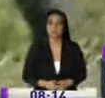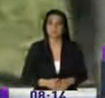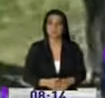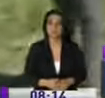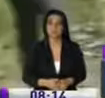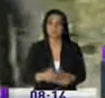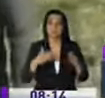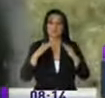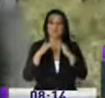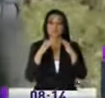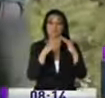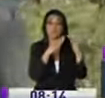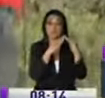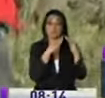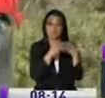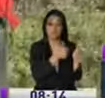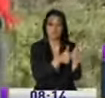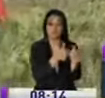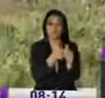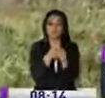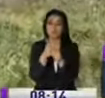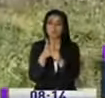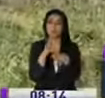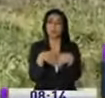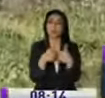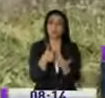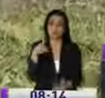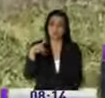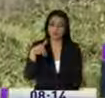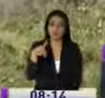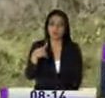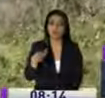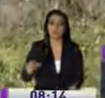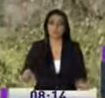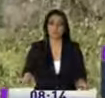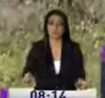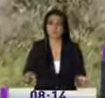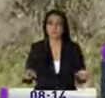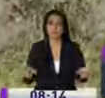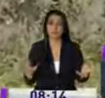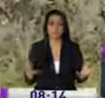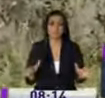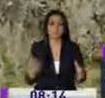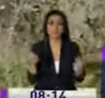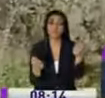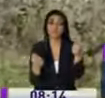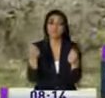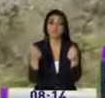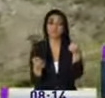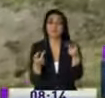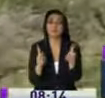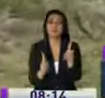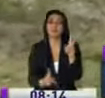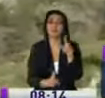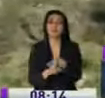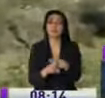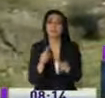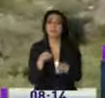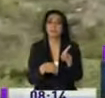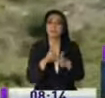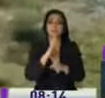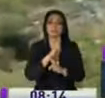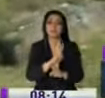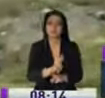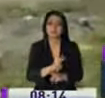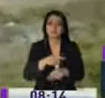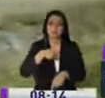viviendas. Y imagínense cómo pueden hacer, ni siquiera hay veredas, obviamente, también los conductores, es otro conflicto, porque muchos no respetan